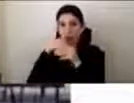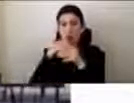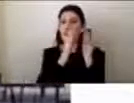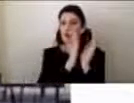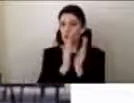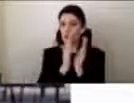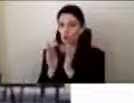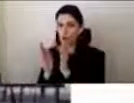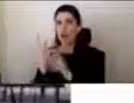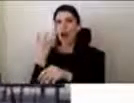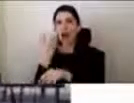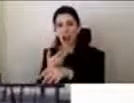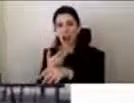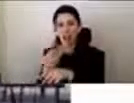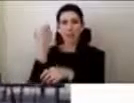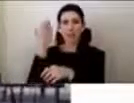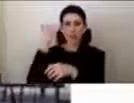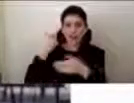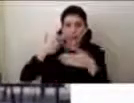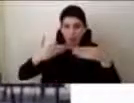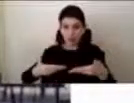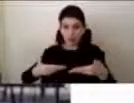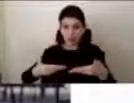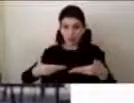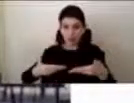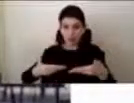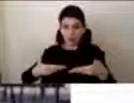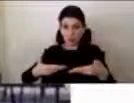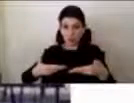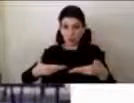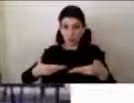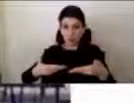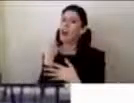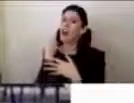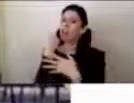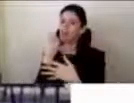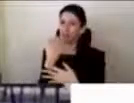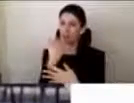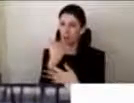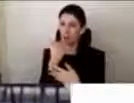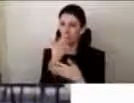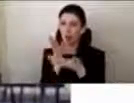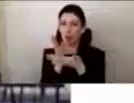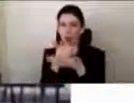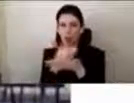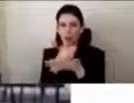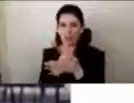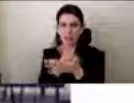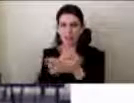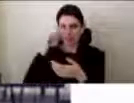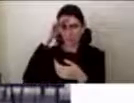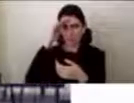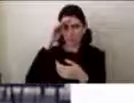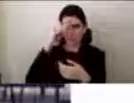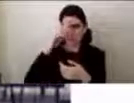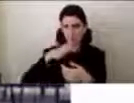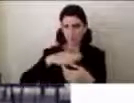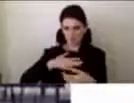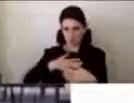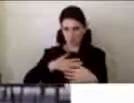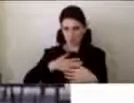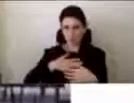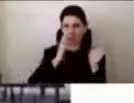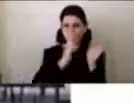un pasado, un presente y un futuro que lo va a ir ayudando también a organizar la narrativa sobre su propia experiencia. En este espacio de